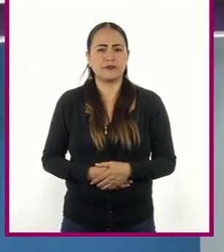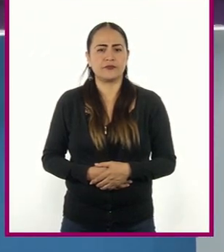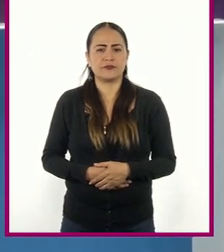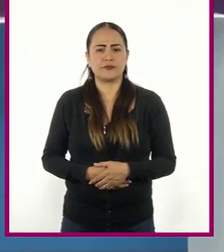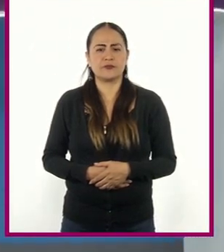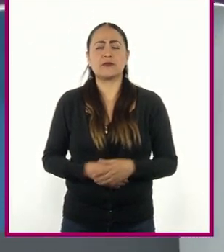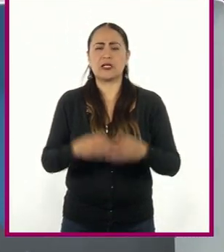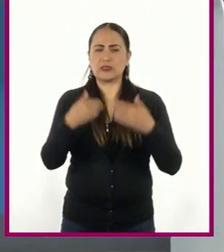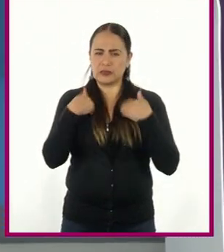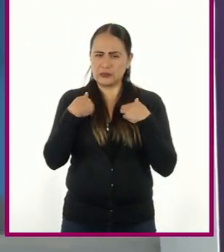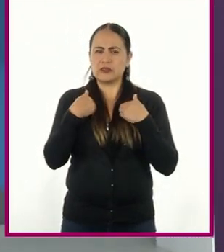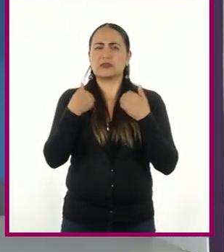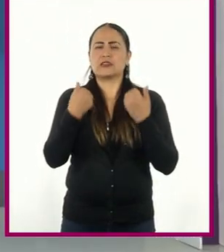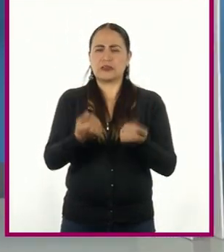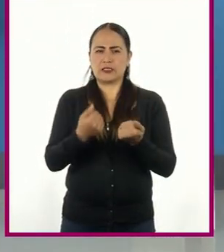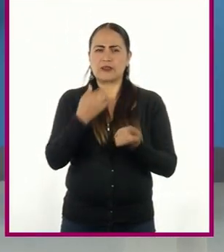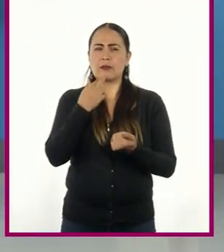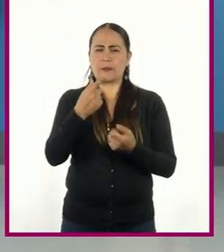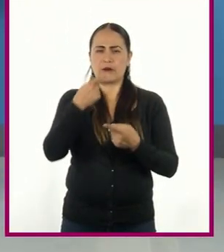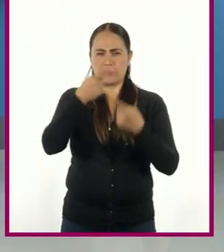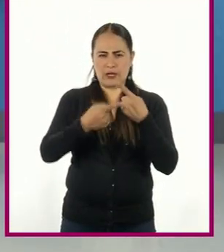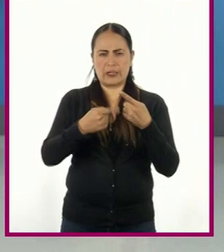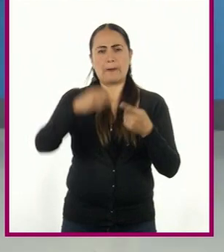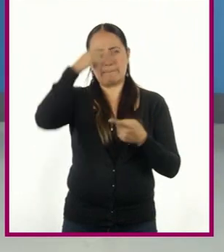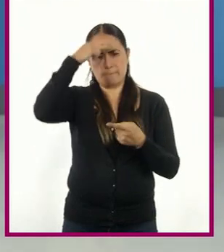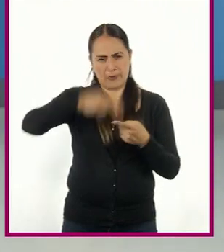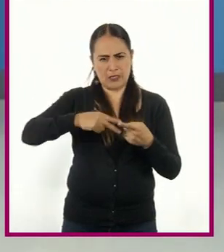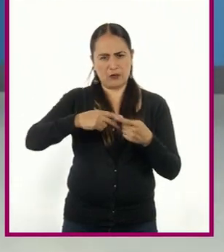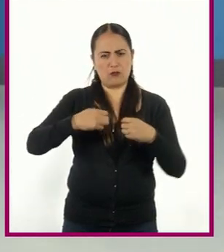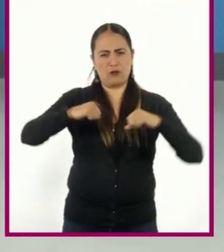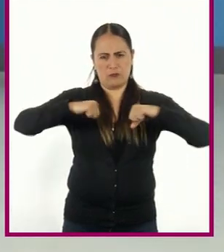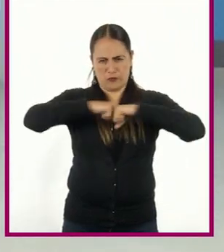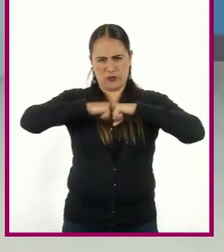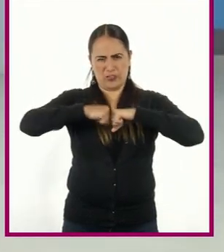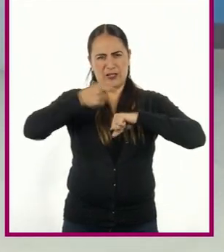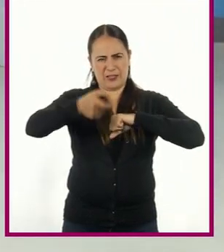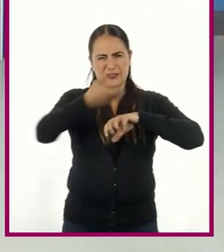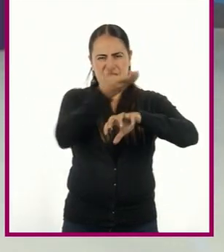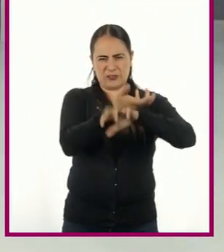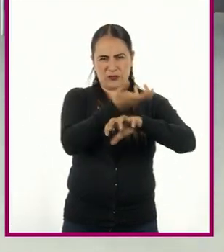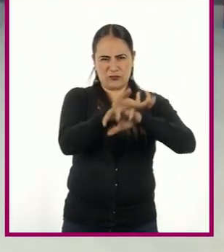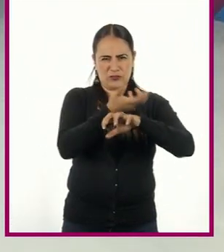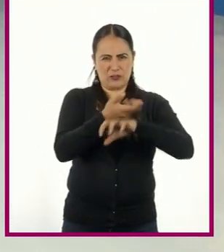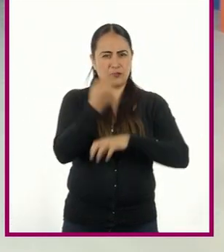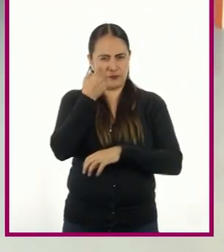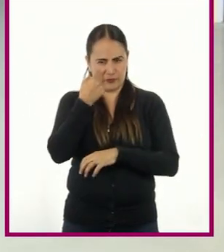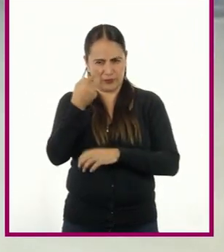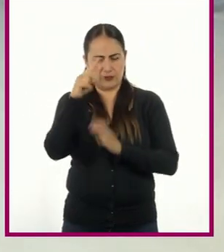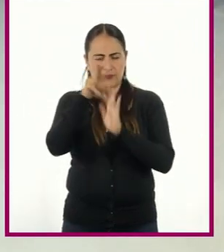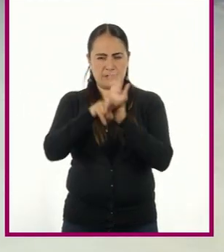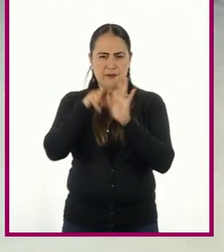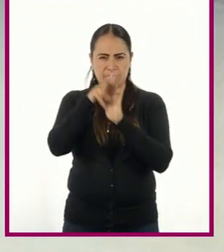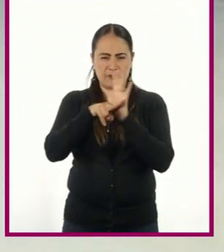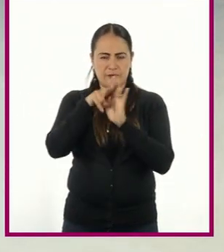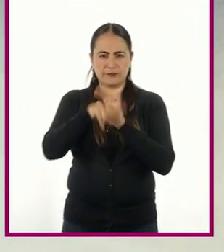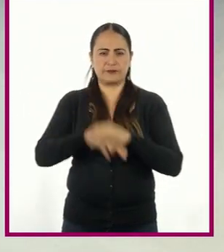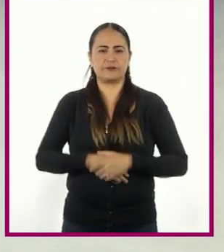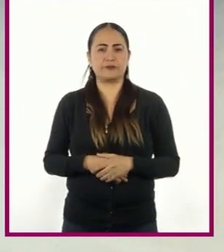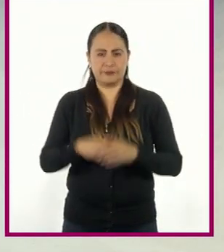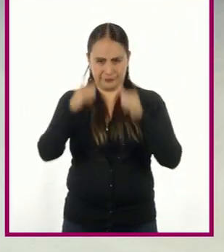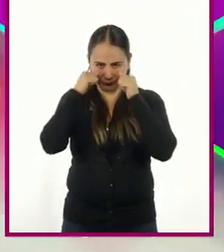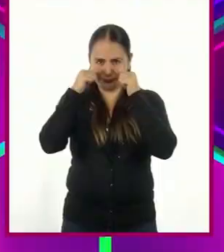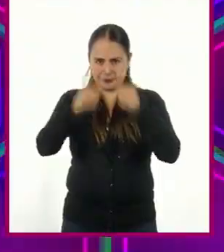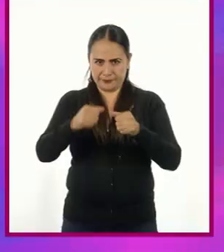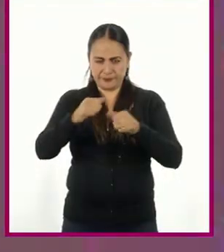Para comprender mejor el problema migratorio entre México y los Estados Unidos de América, les invito a ver y escuchar el siguiente video. Presten